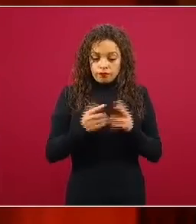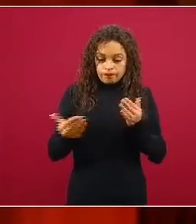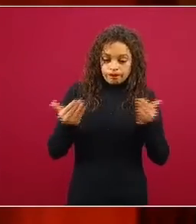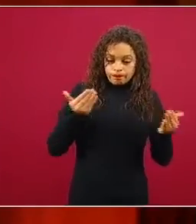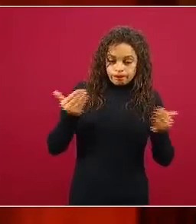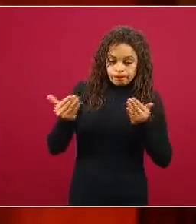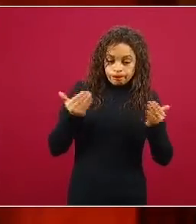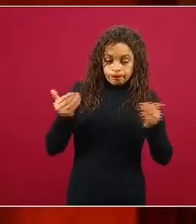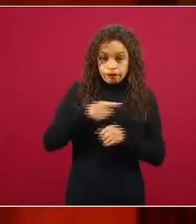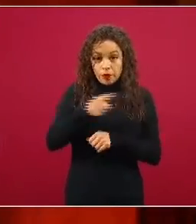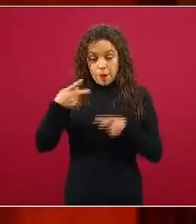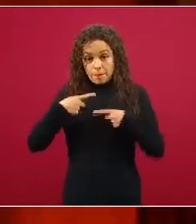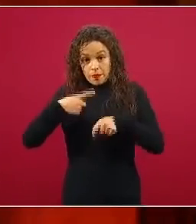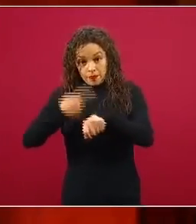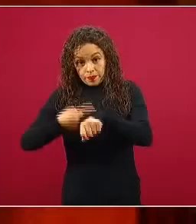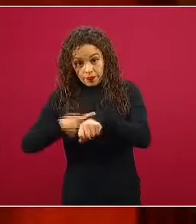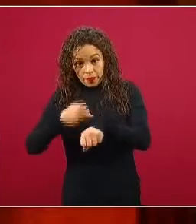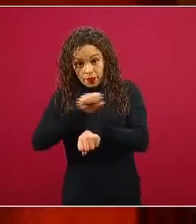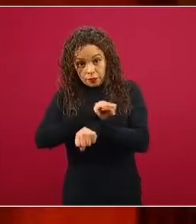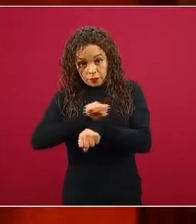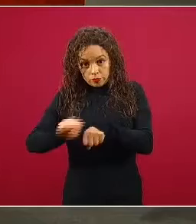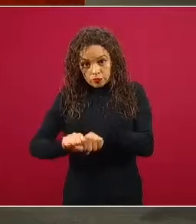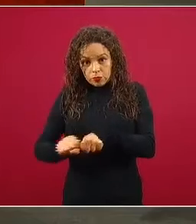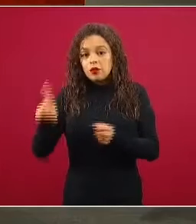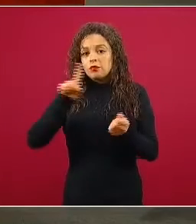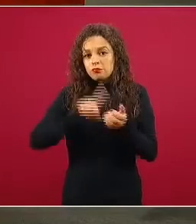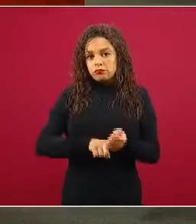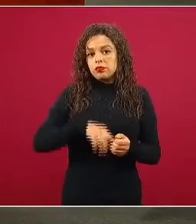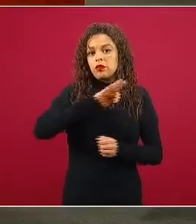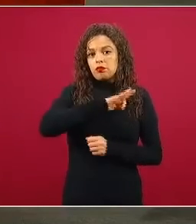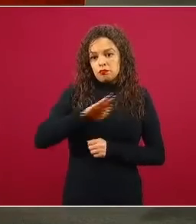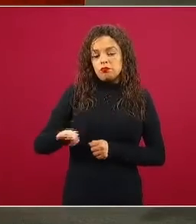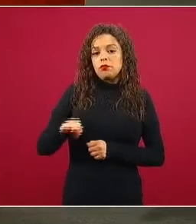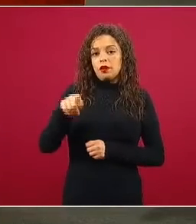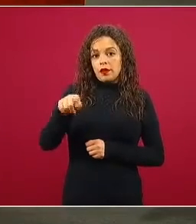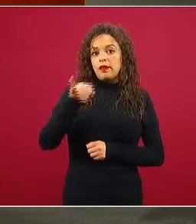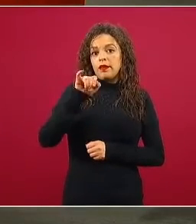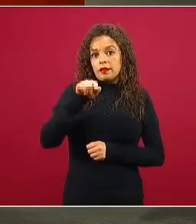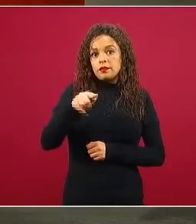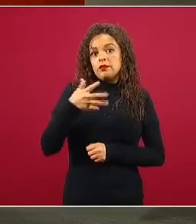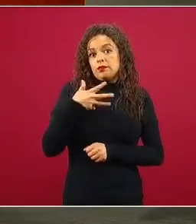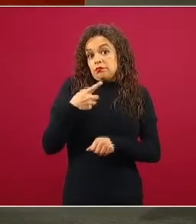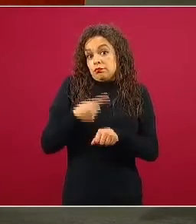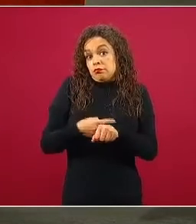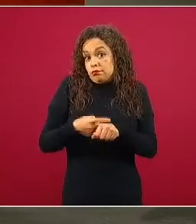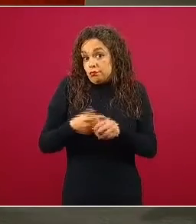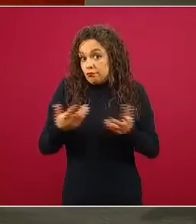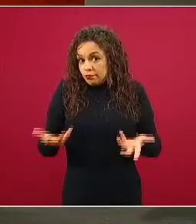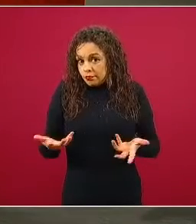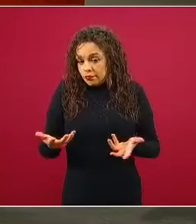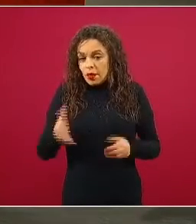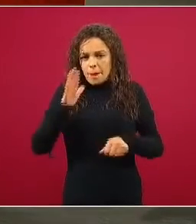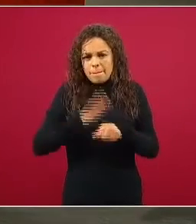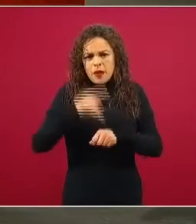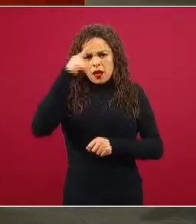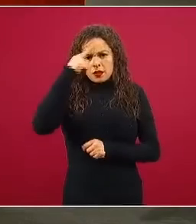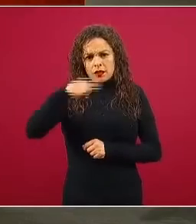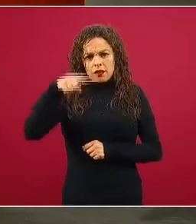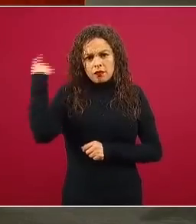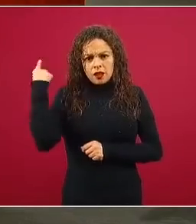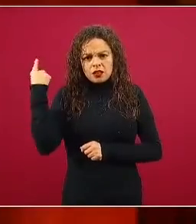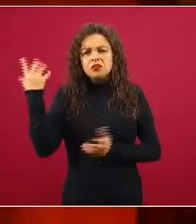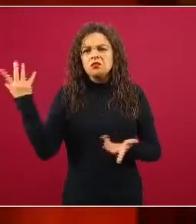enfermedad leve pudieran también ser casos, porque sería a lo mejor mucho más sencillo irnos solamente sobre los que han salido confirmados